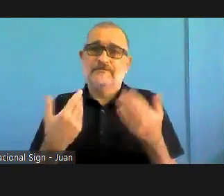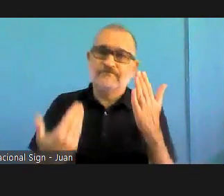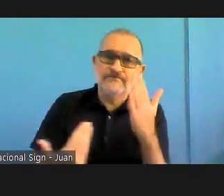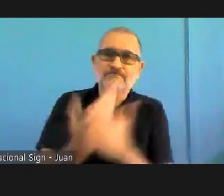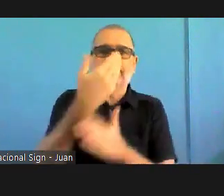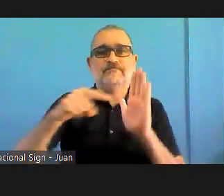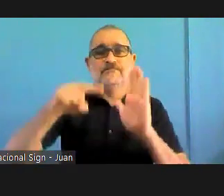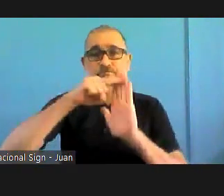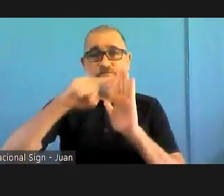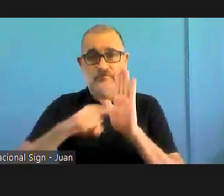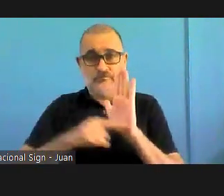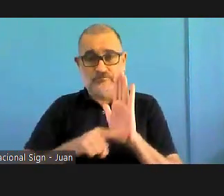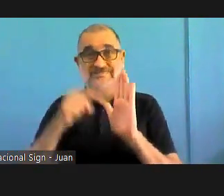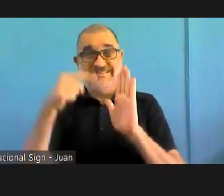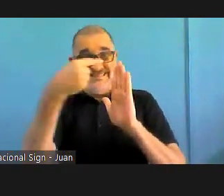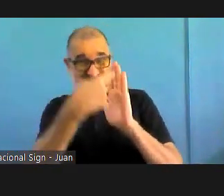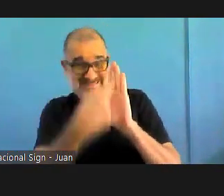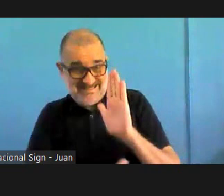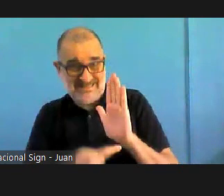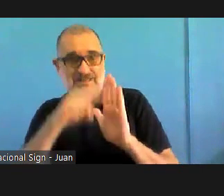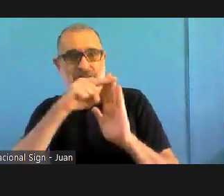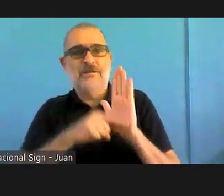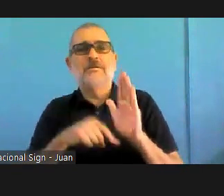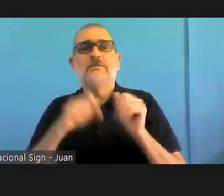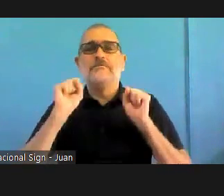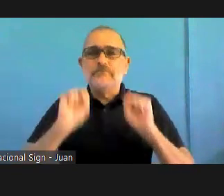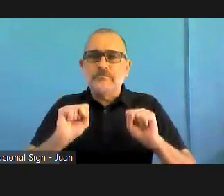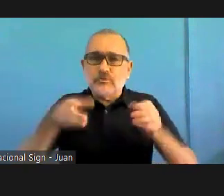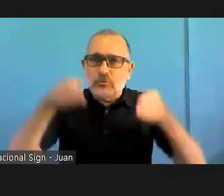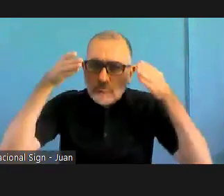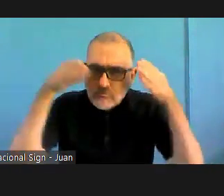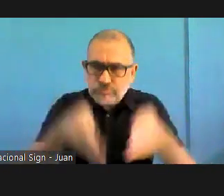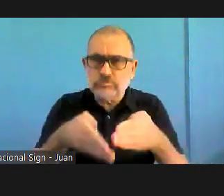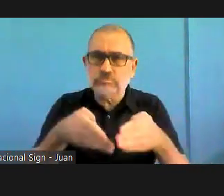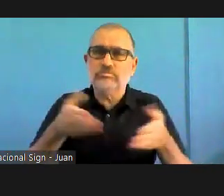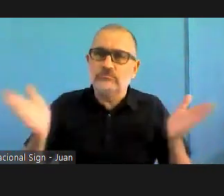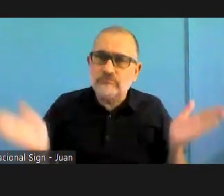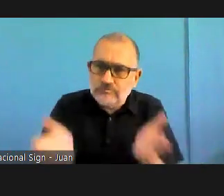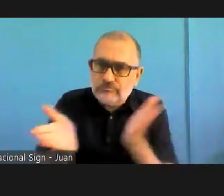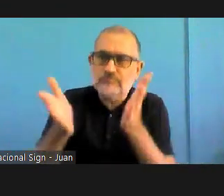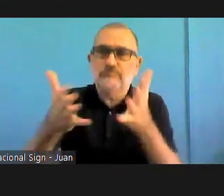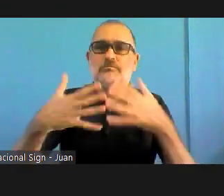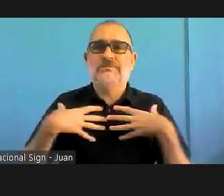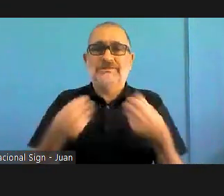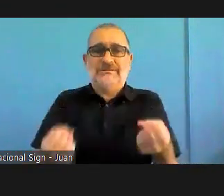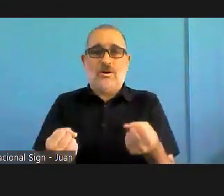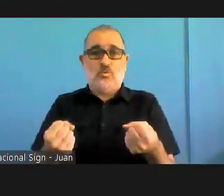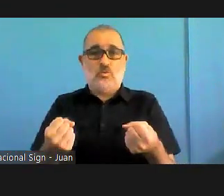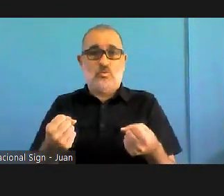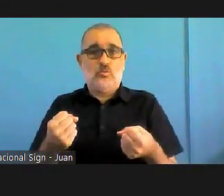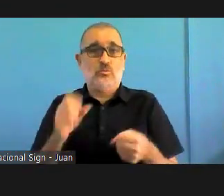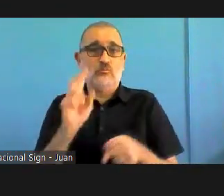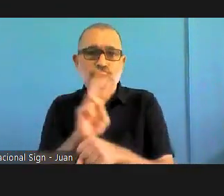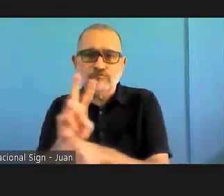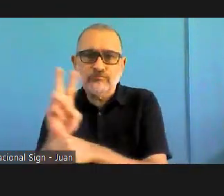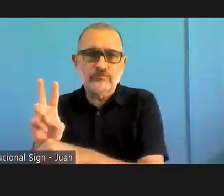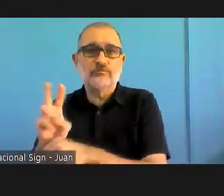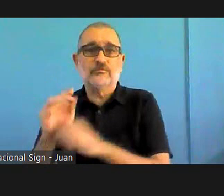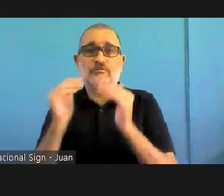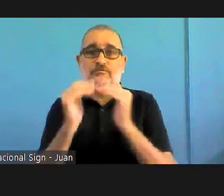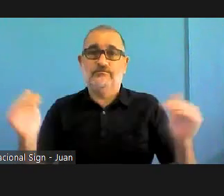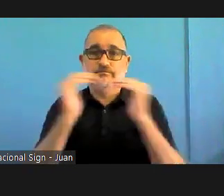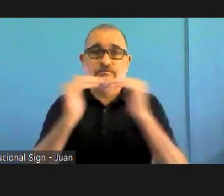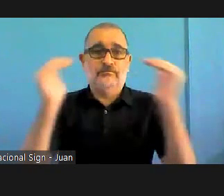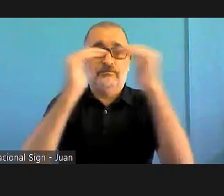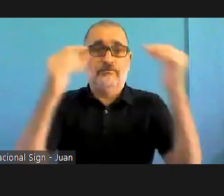mirando la red de entrega de servicios a nivel de la comunidad. Una ventaja que tuvimos en la